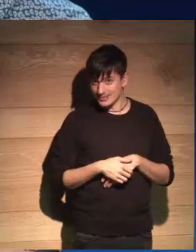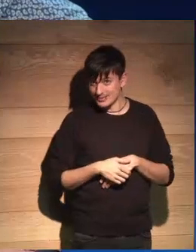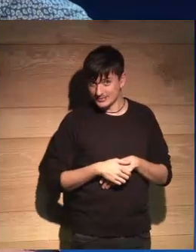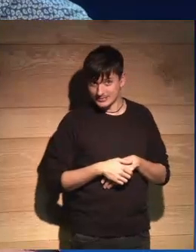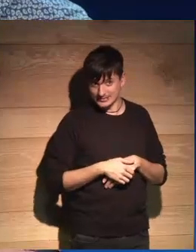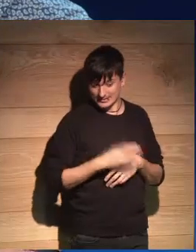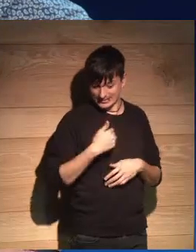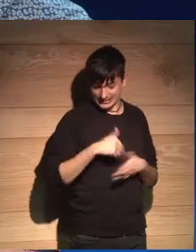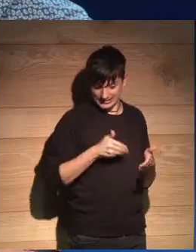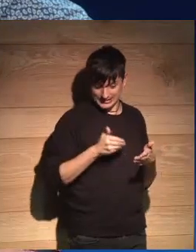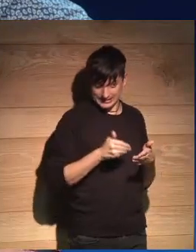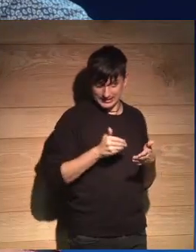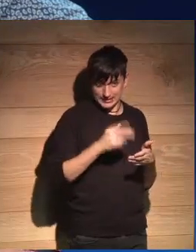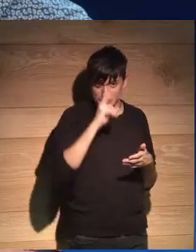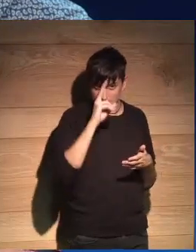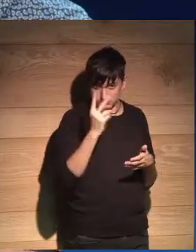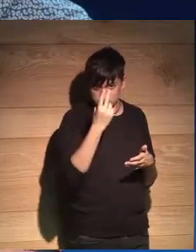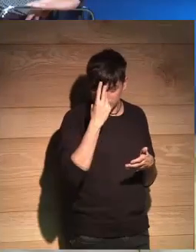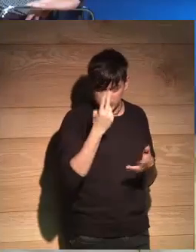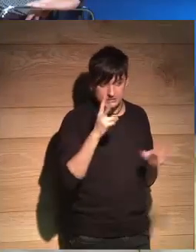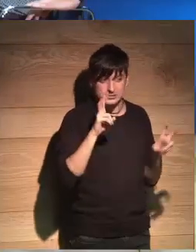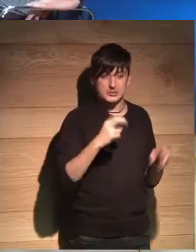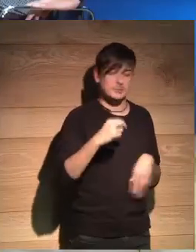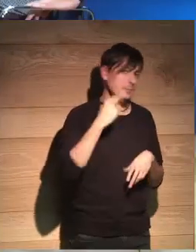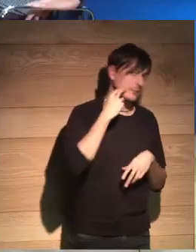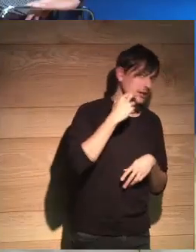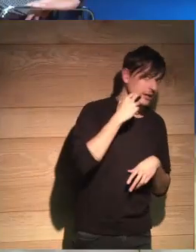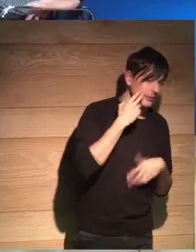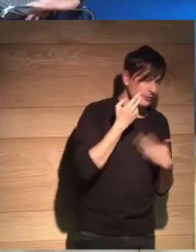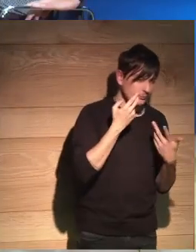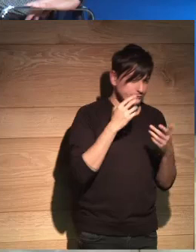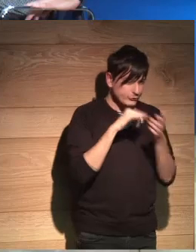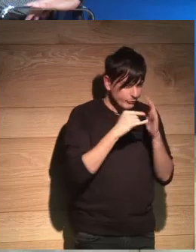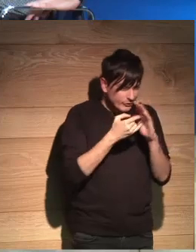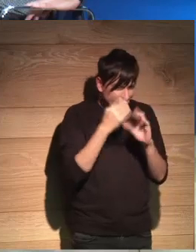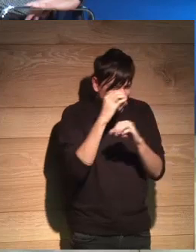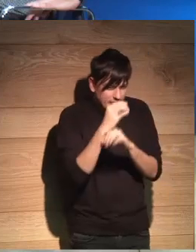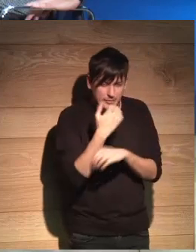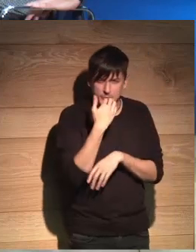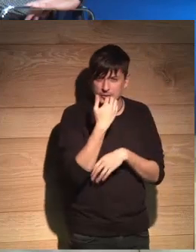Estamos a punto de cambiar un poco la mentalidad que había de miedo a las soluciones científicas como los